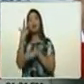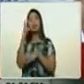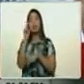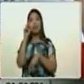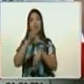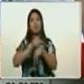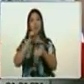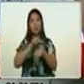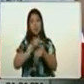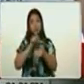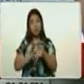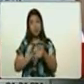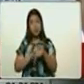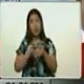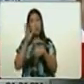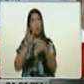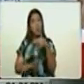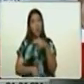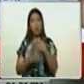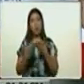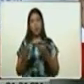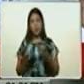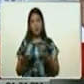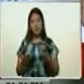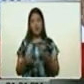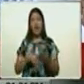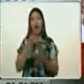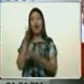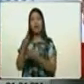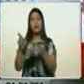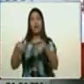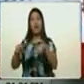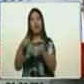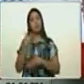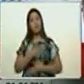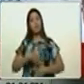minutos y finalmente llegan a aquella estación para el disfrute, para el esparcimiento.